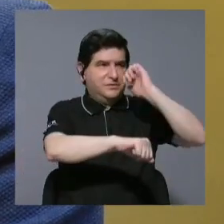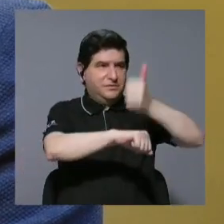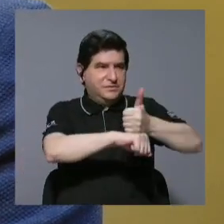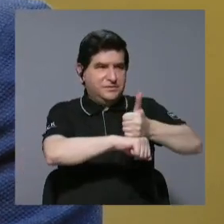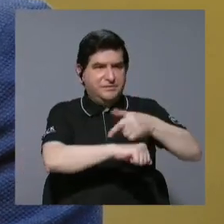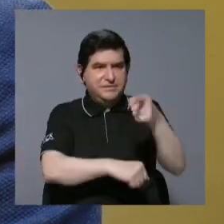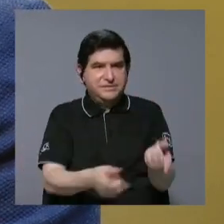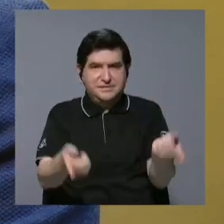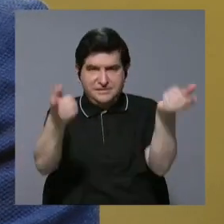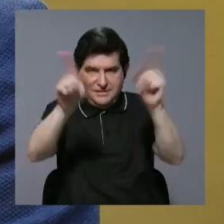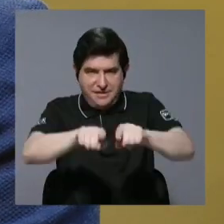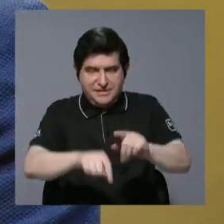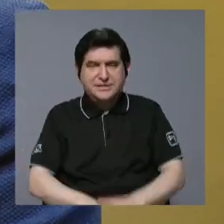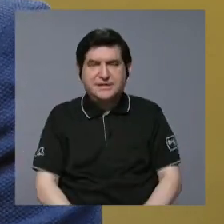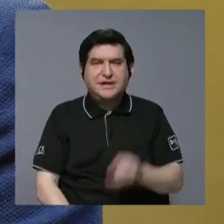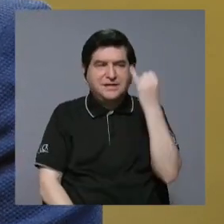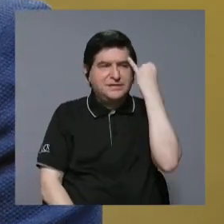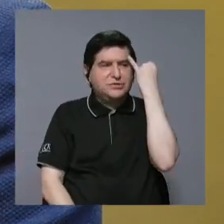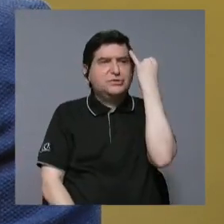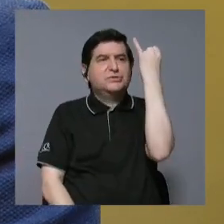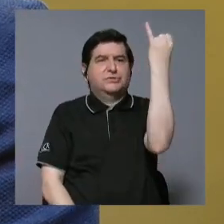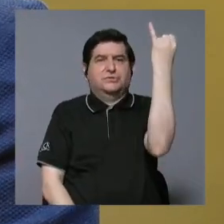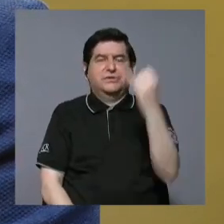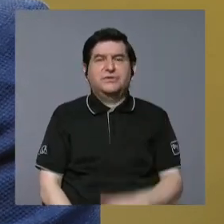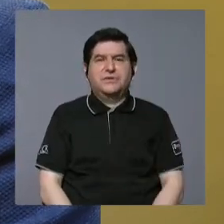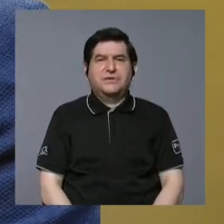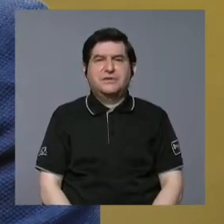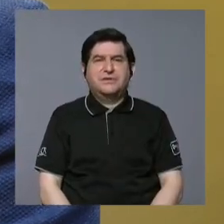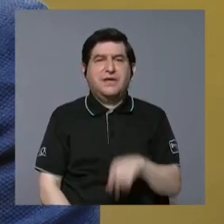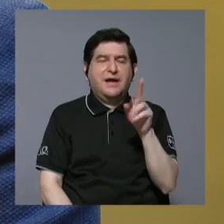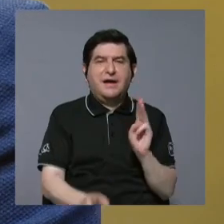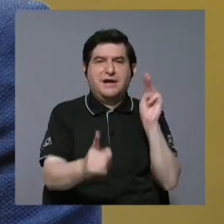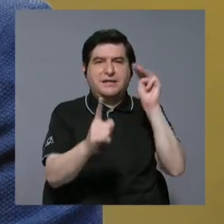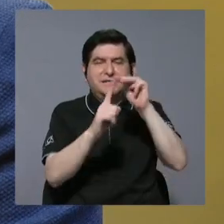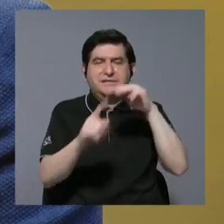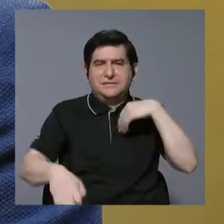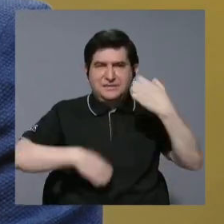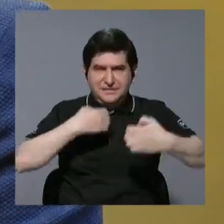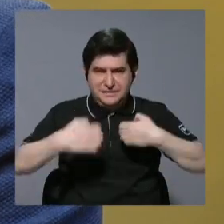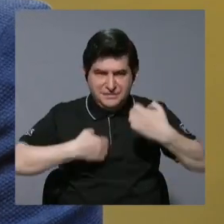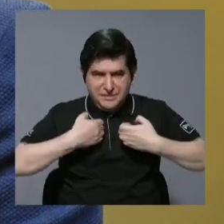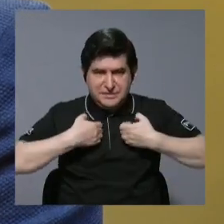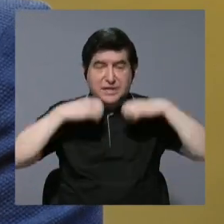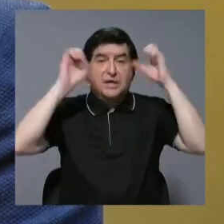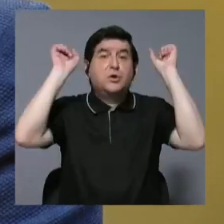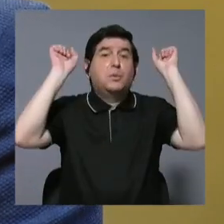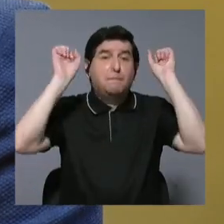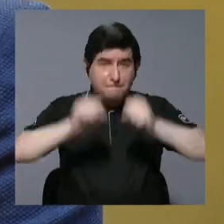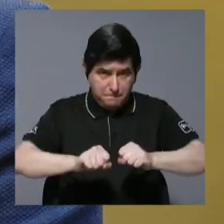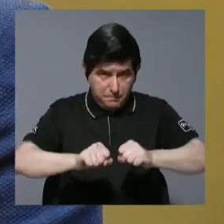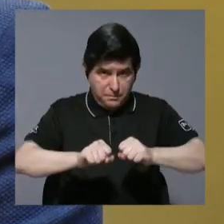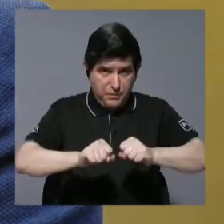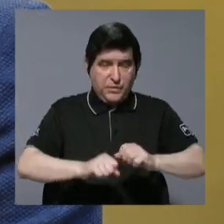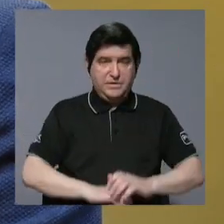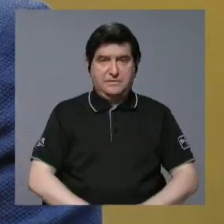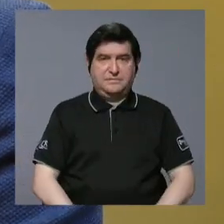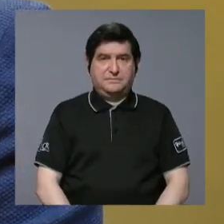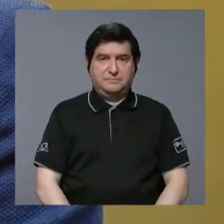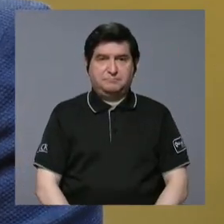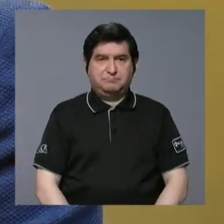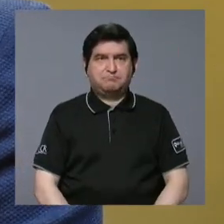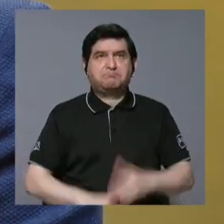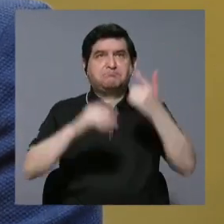cuáles son los argumentos que apelan a ese mensaje emocional que podría ser